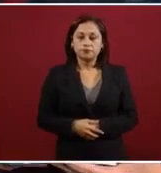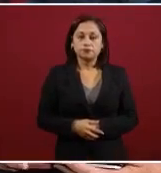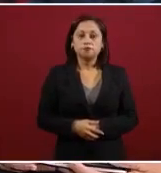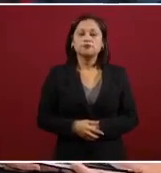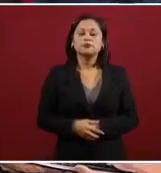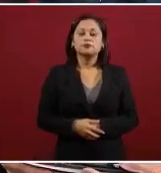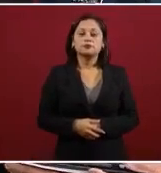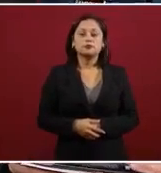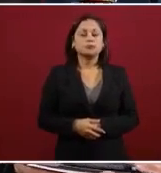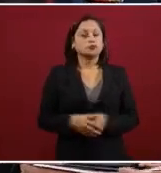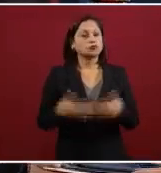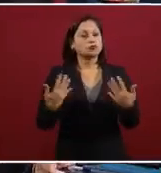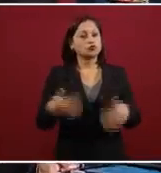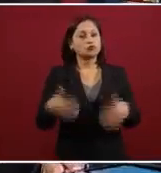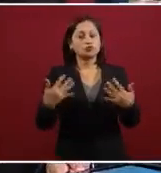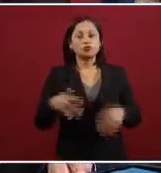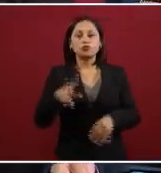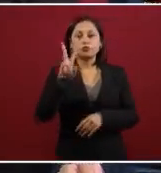inmejorable